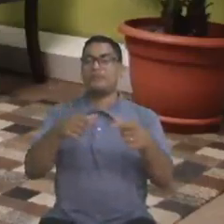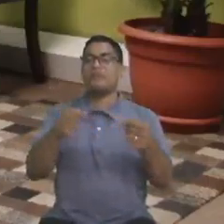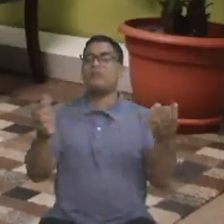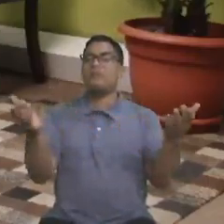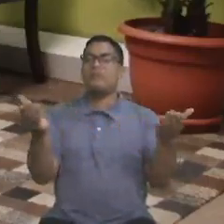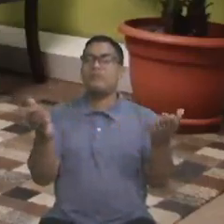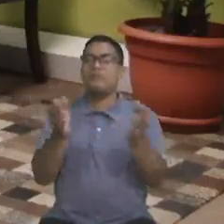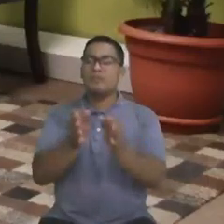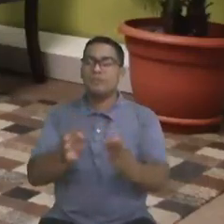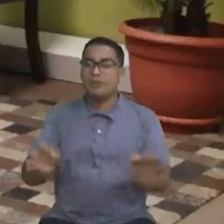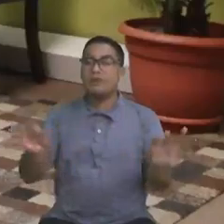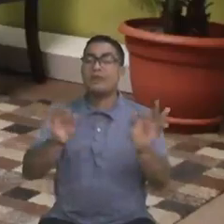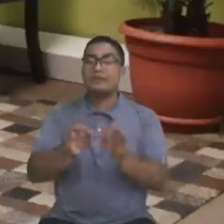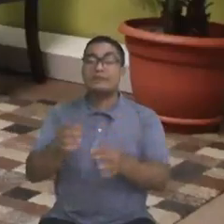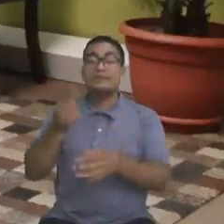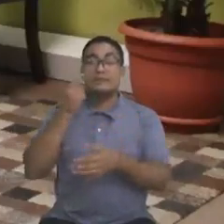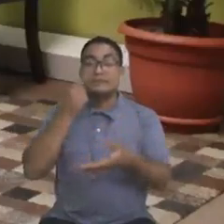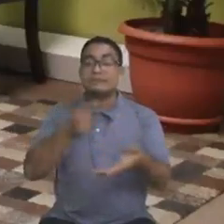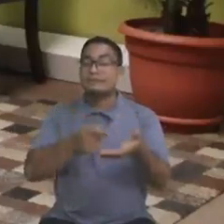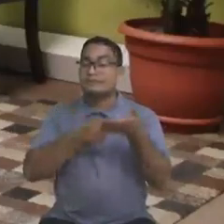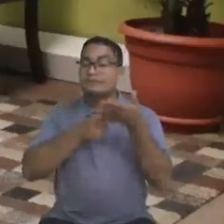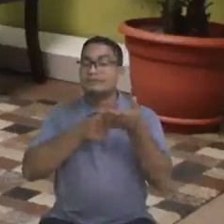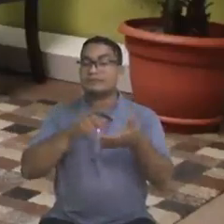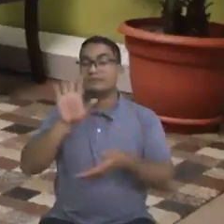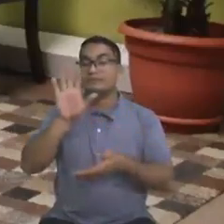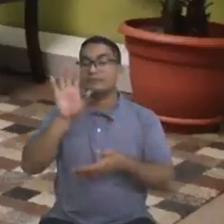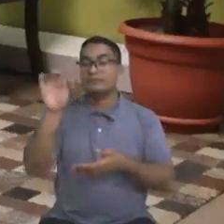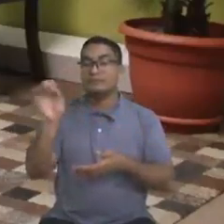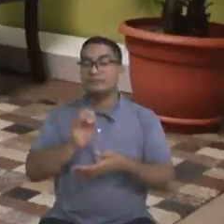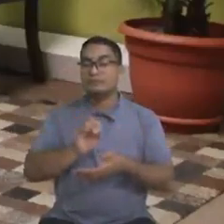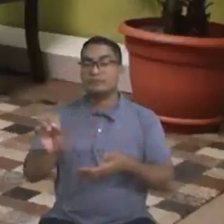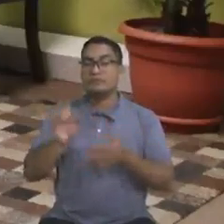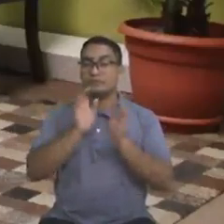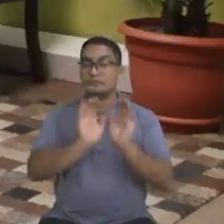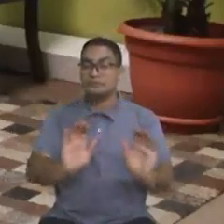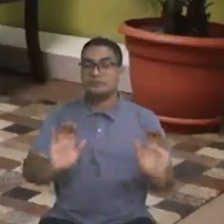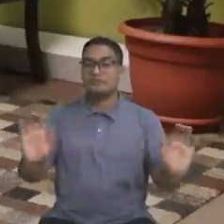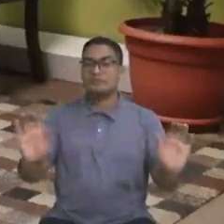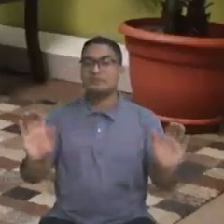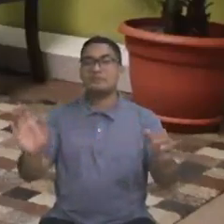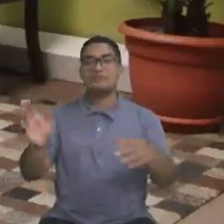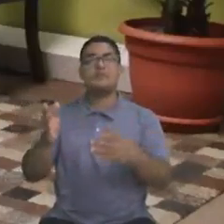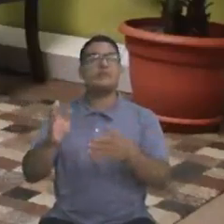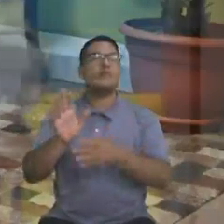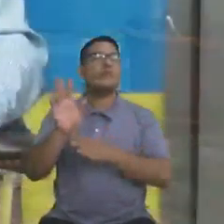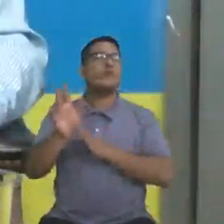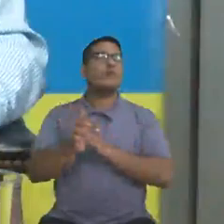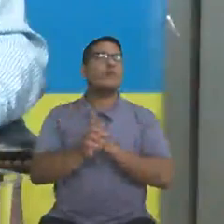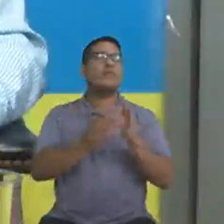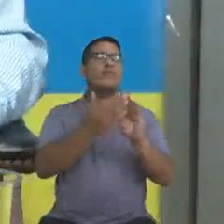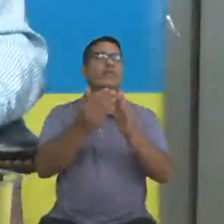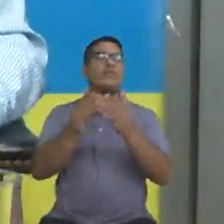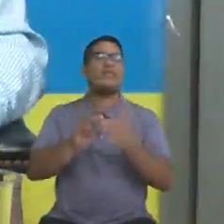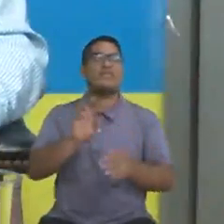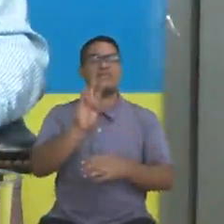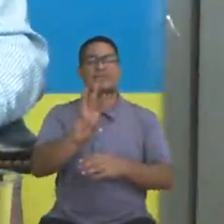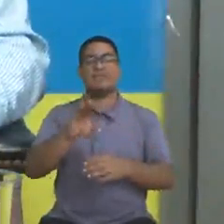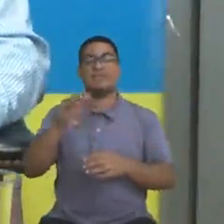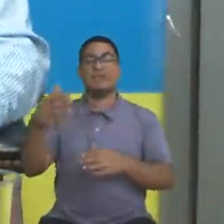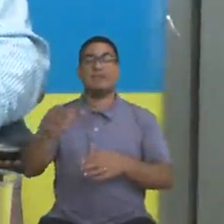del área de nutrición del Centro de Salud Francisco Buitrago, ubicado en el distrito número 4. ¿Cuáles son los